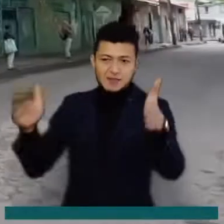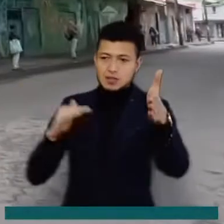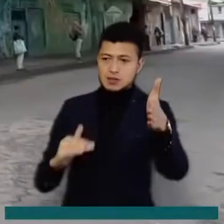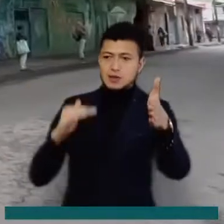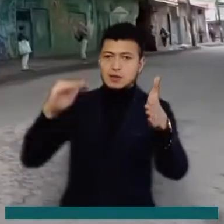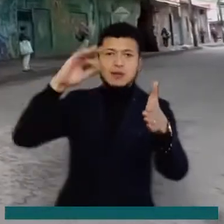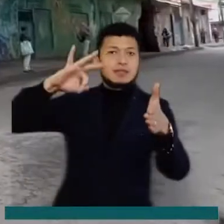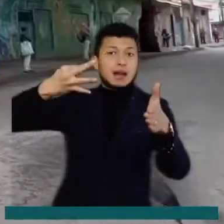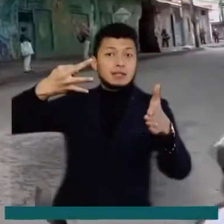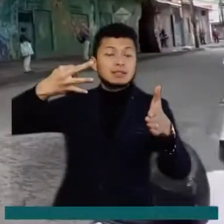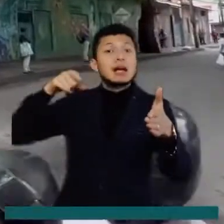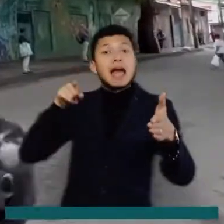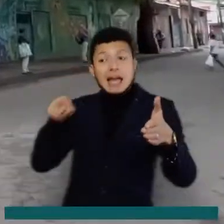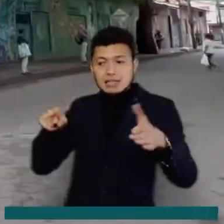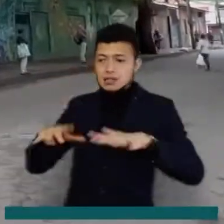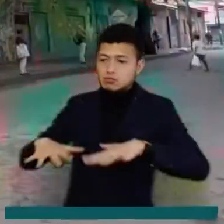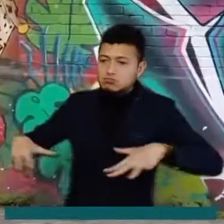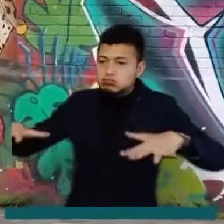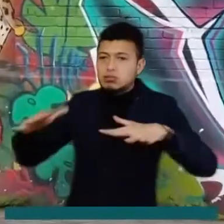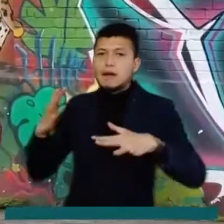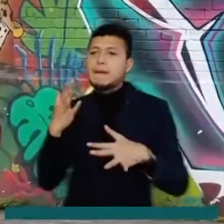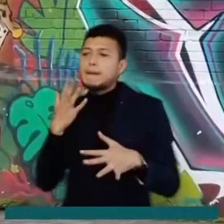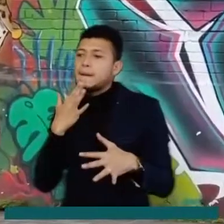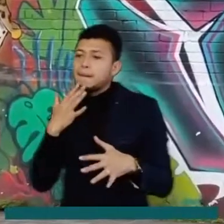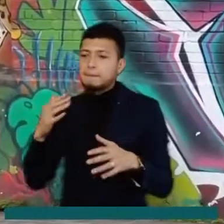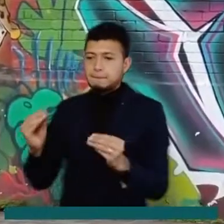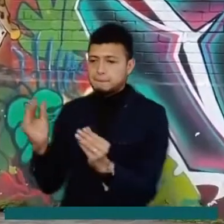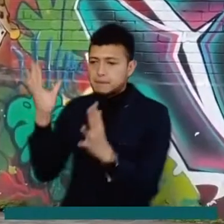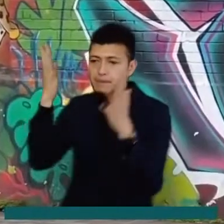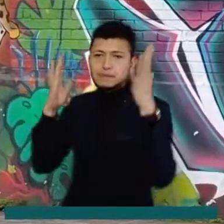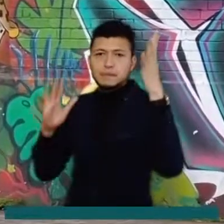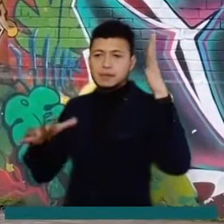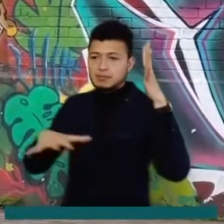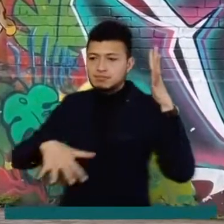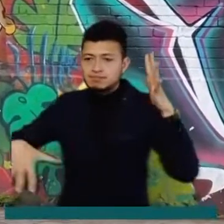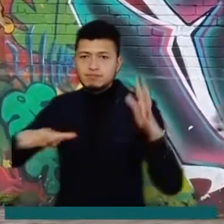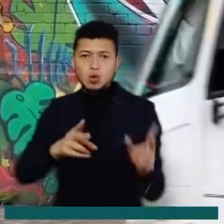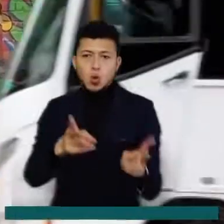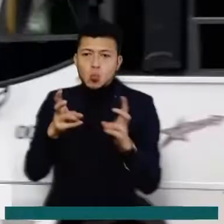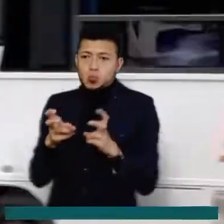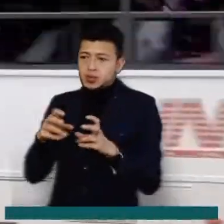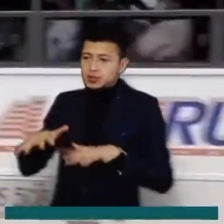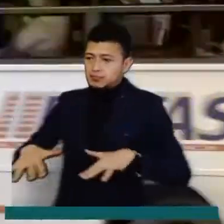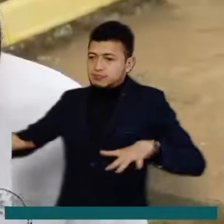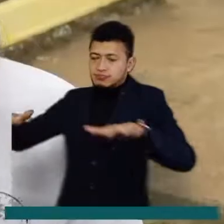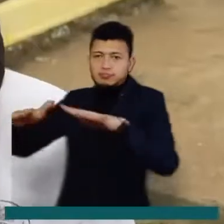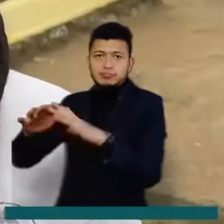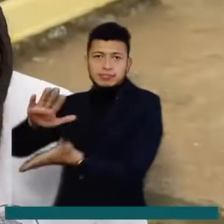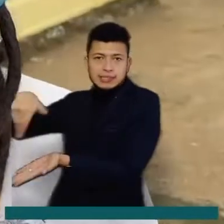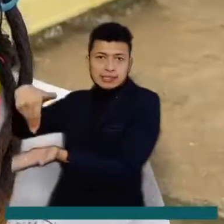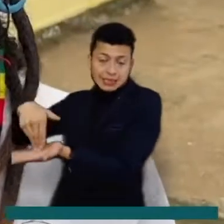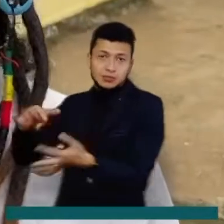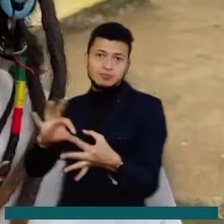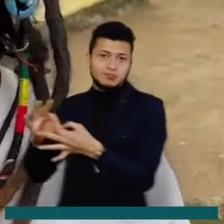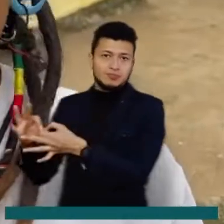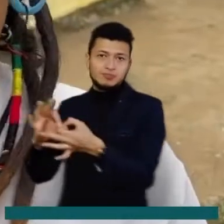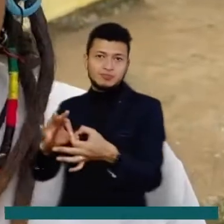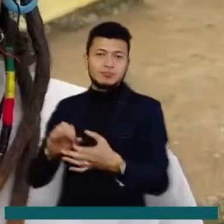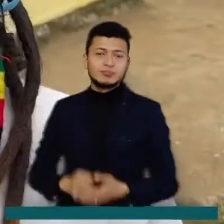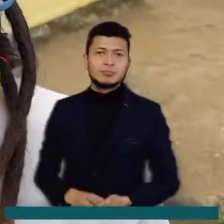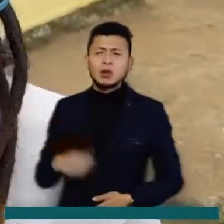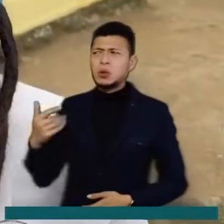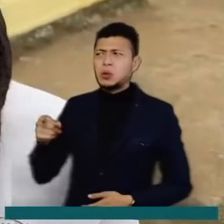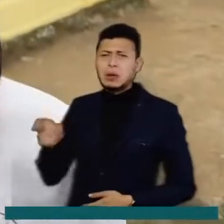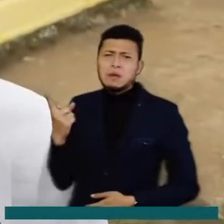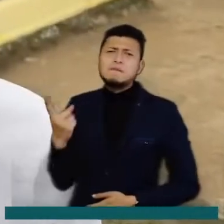Será un edificio de 3 pisos con corredores verdes y puentes que interconectarán este espacio con el centro de la ciudad. Interesante, creo que hace mucho